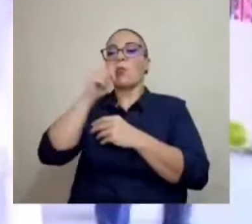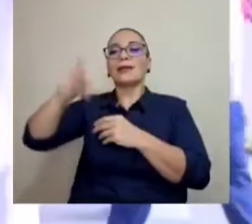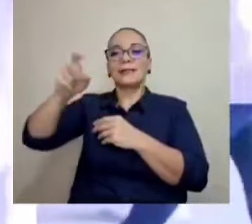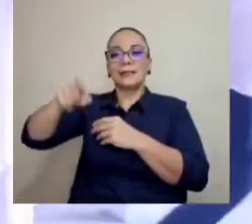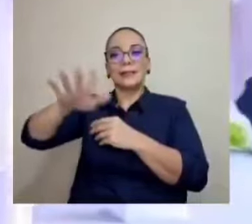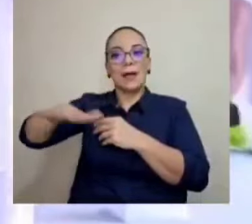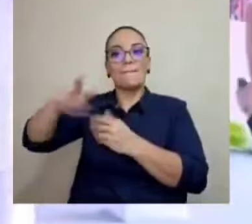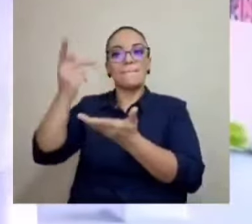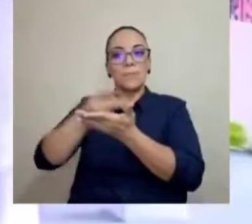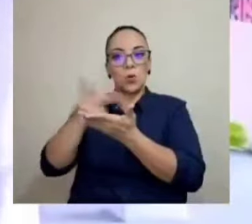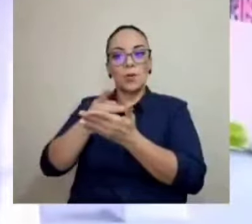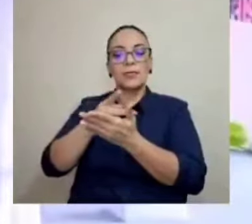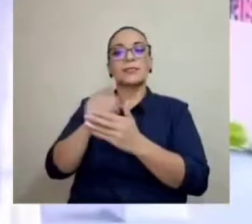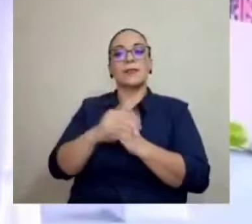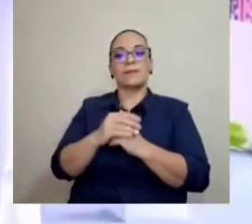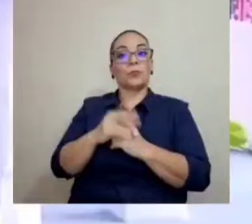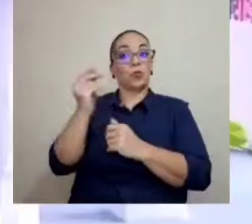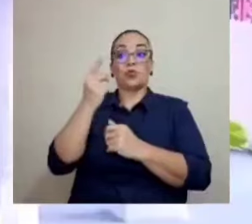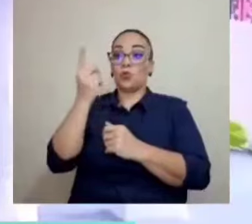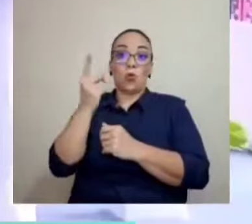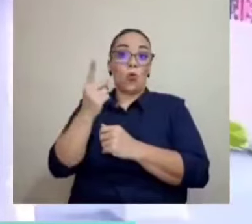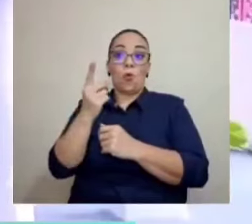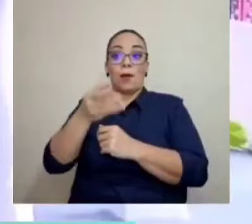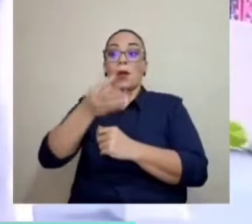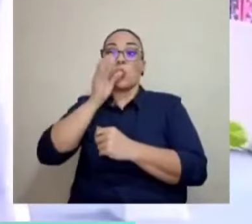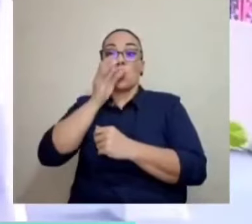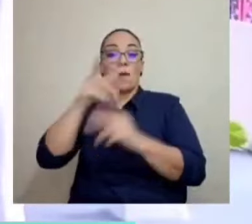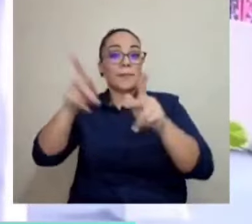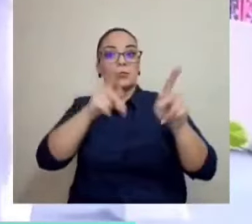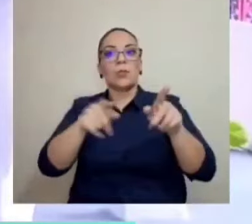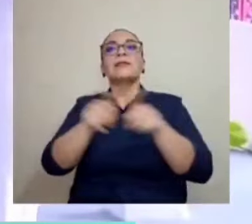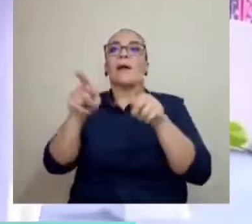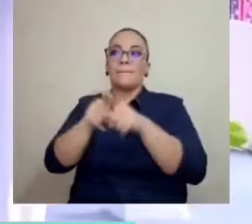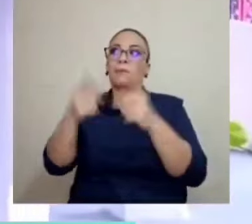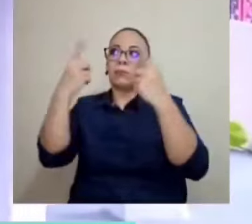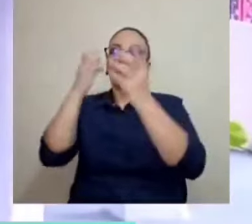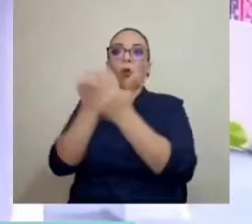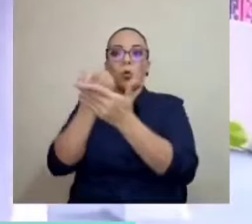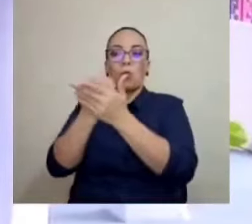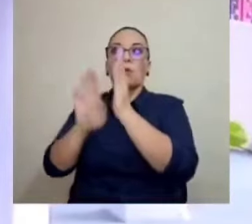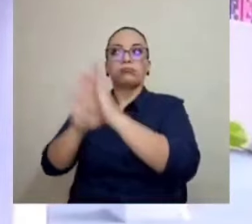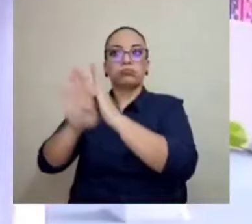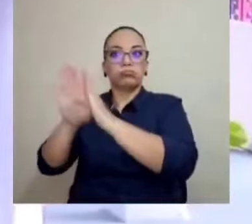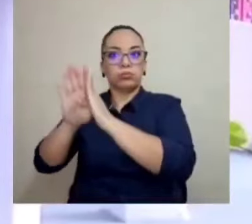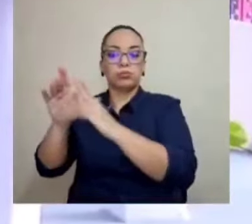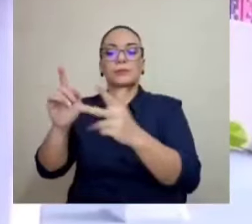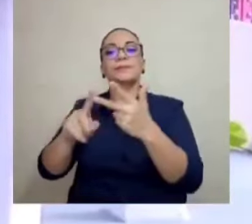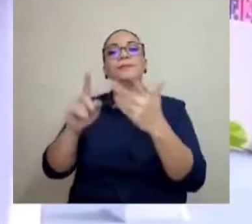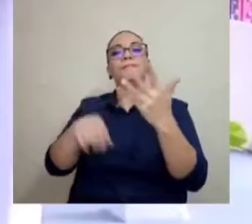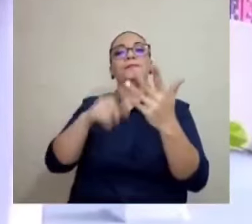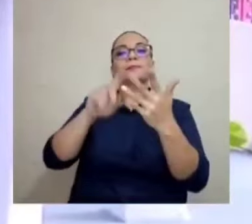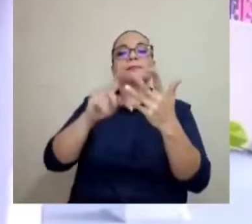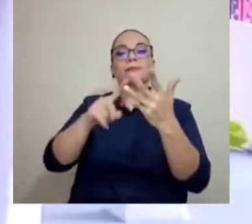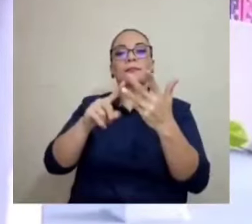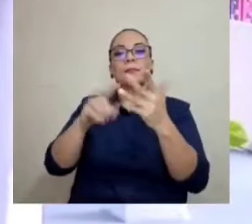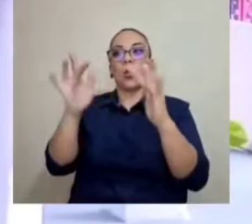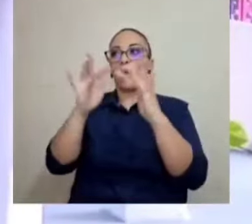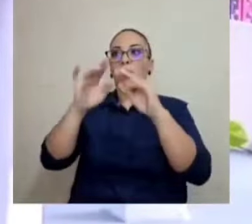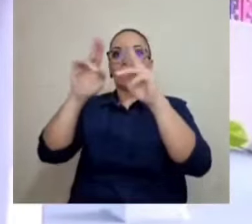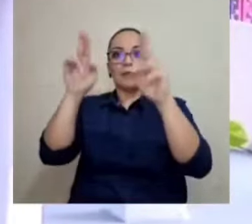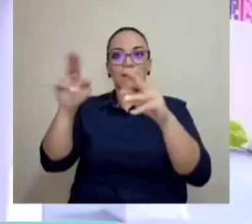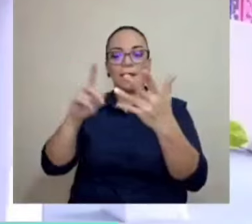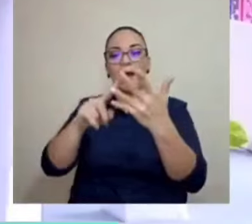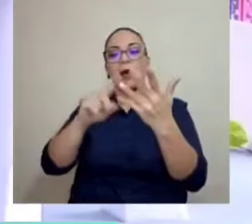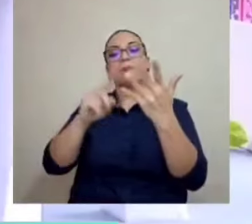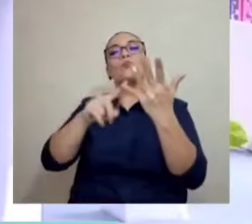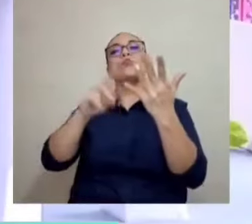esta provincia, no solo para el consumo humano, sino para mantener una economía dinámica y boyante. La conectividad, los